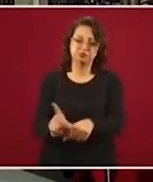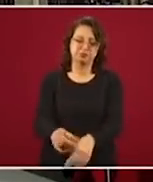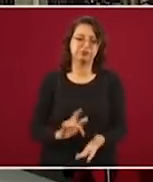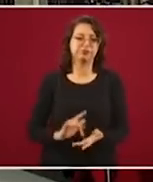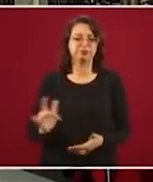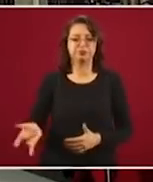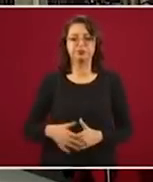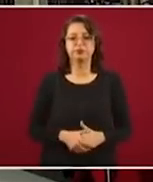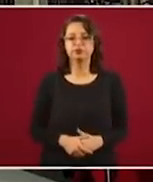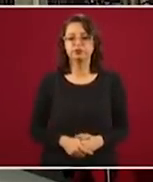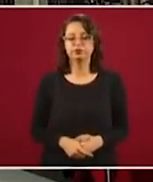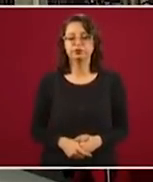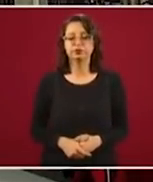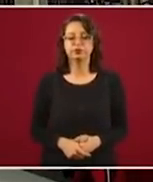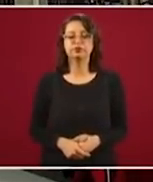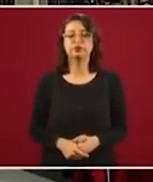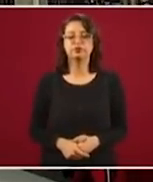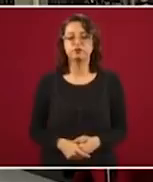Bueno, miren,